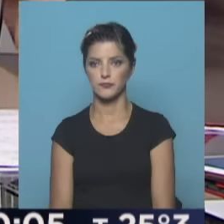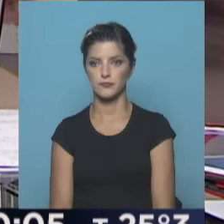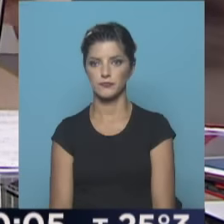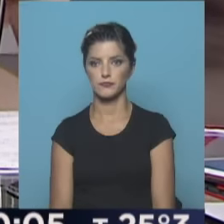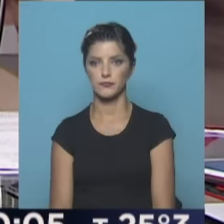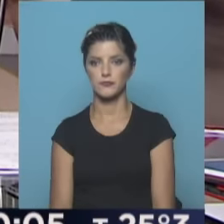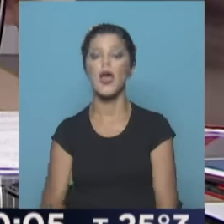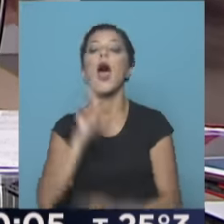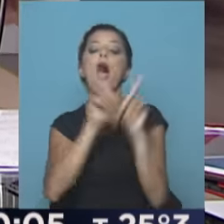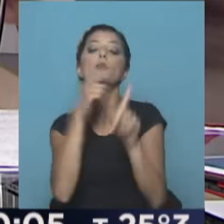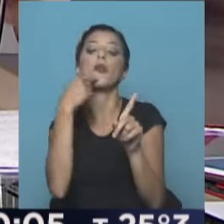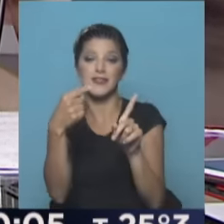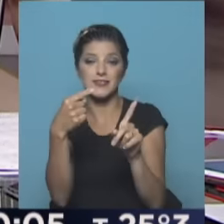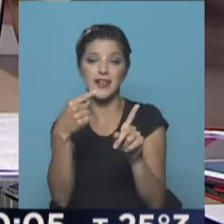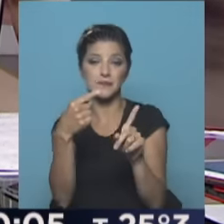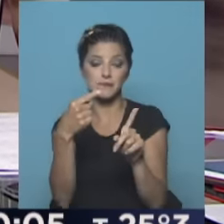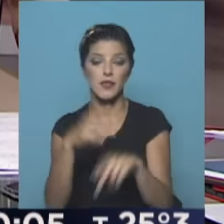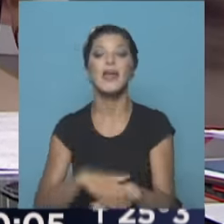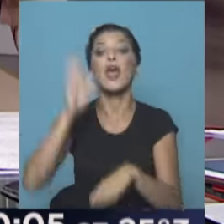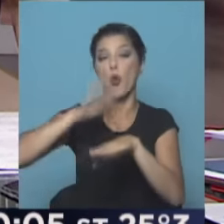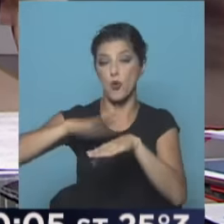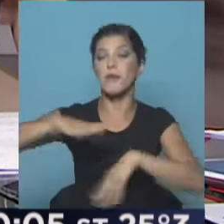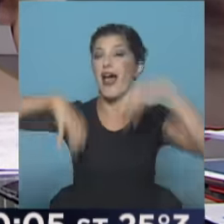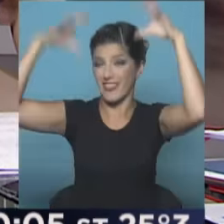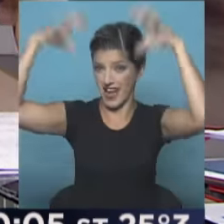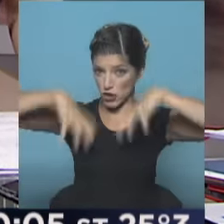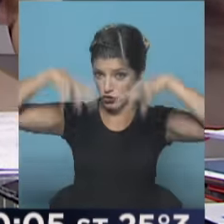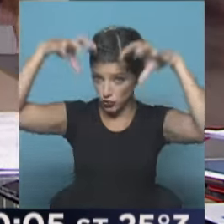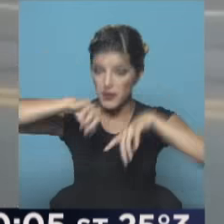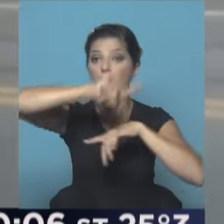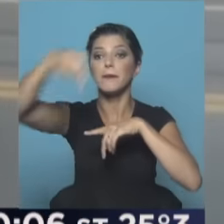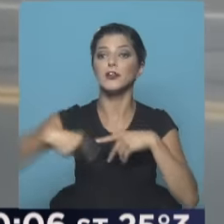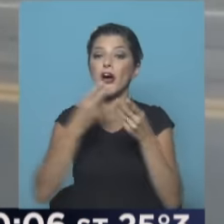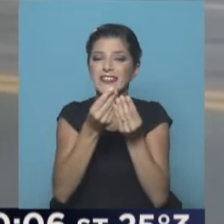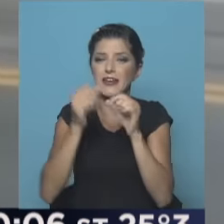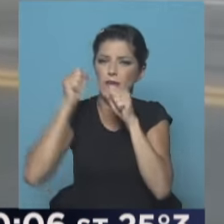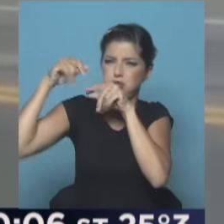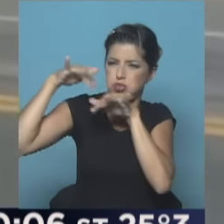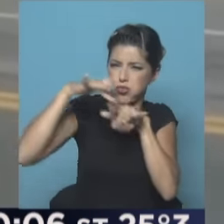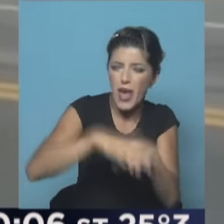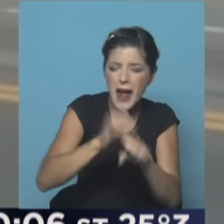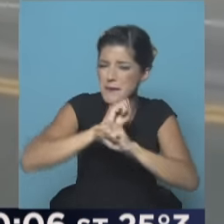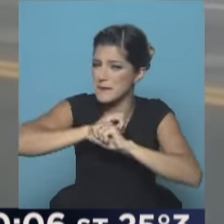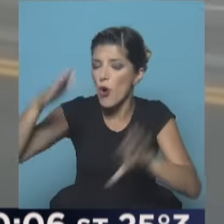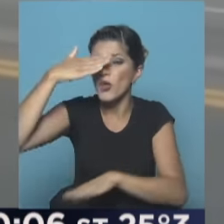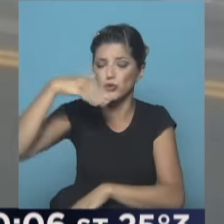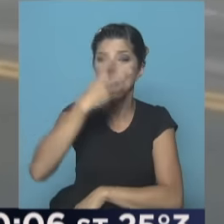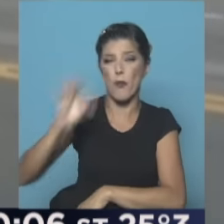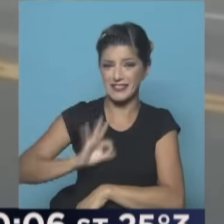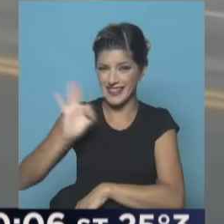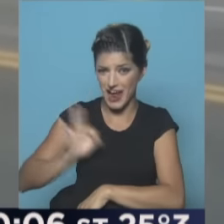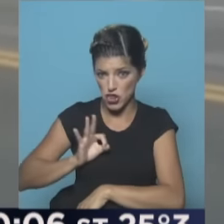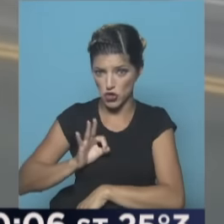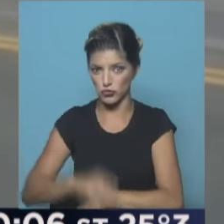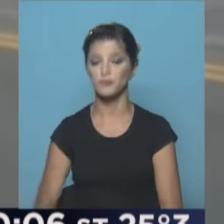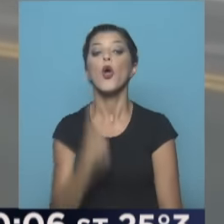Dicen que es el temporal, en realidad la consecuencia de la lluvia, el alud en Jujuy, el peor de los últimos 40 años. Un hombre y